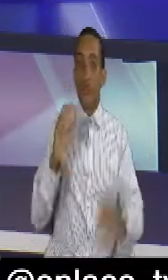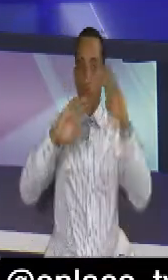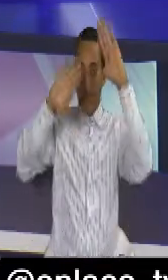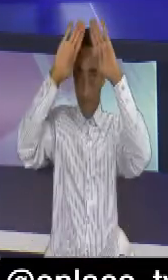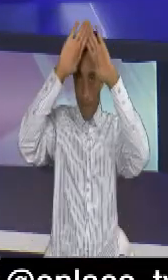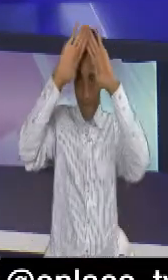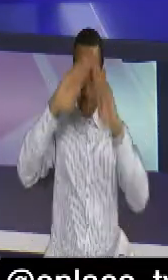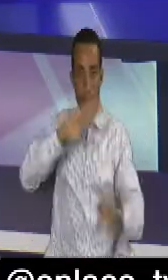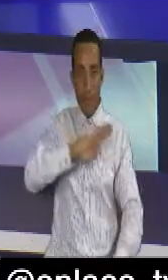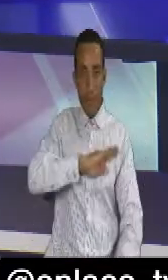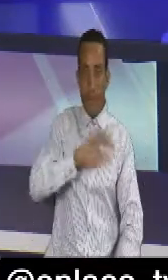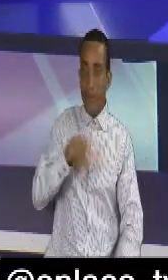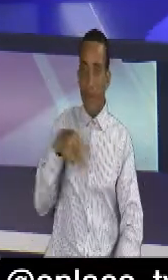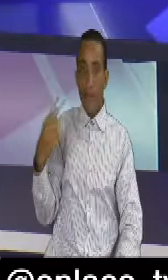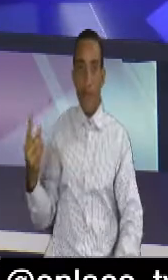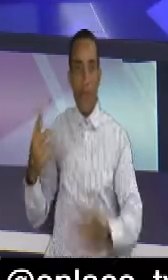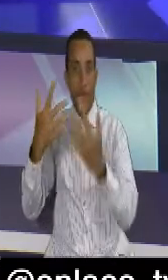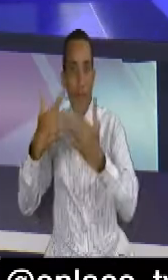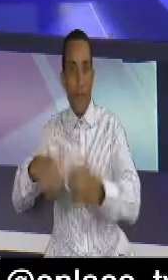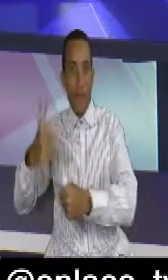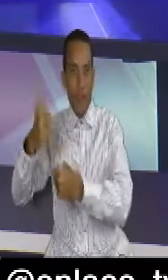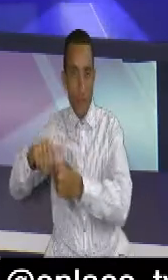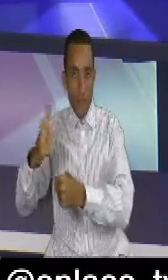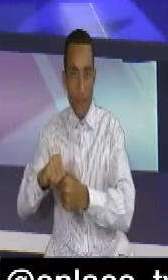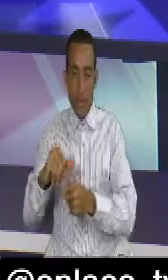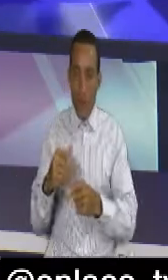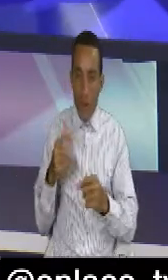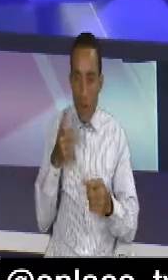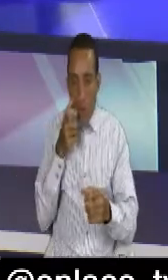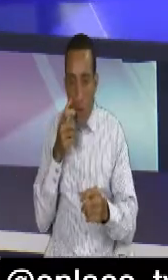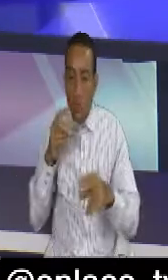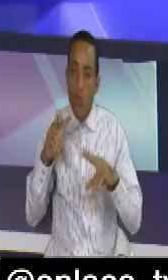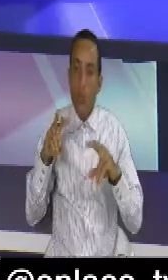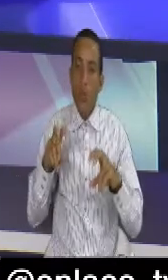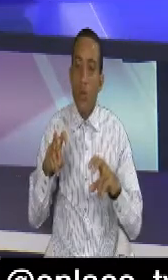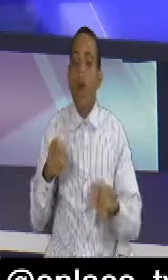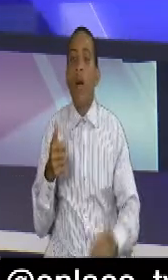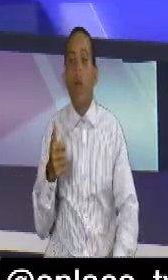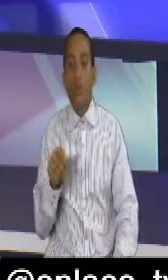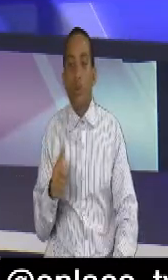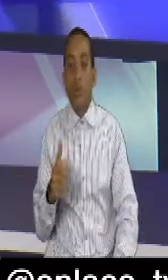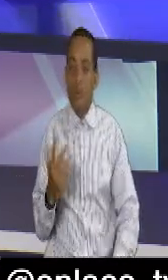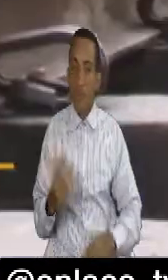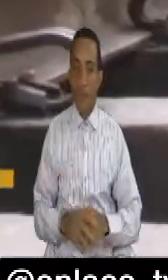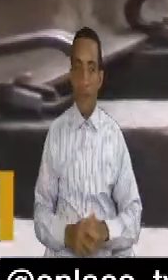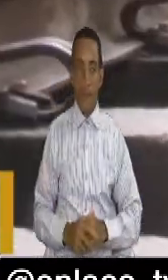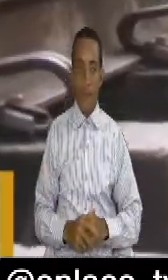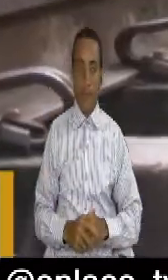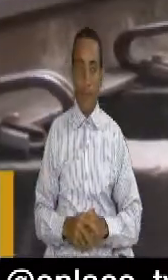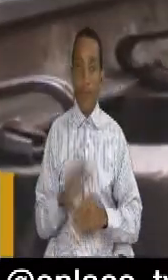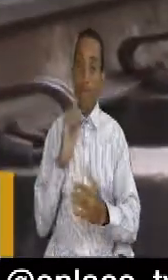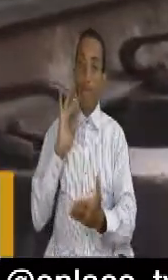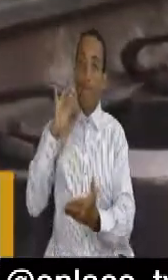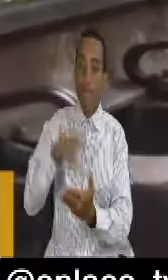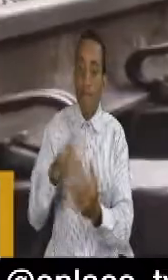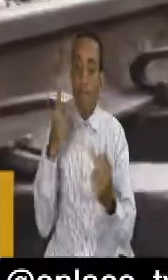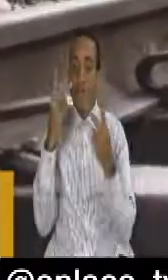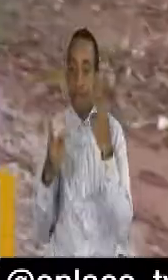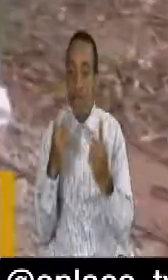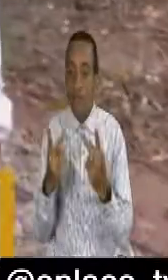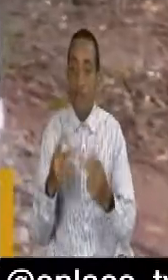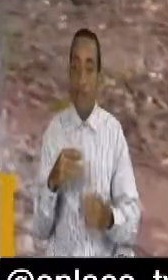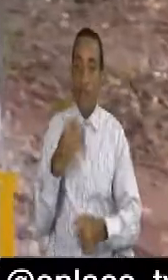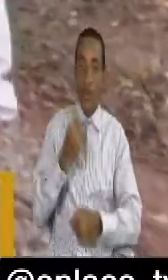y Ecopetrol inspeccionaron las labores que se adelantan en esta zona rural del municipio. La visita de inspección buscó que los